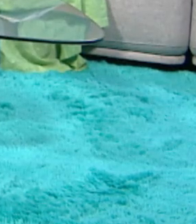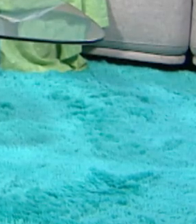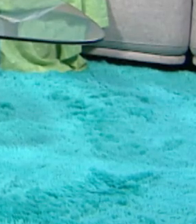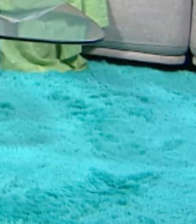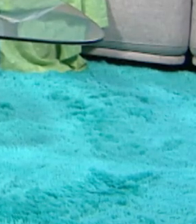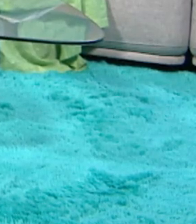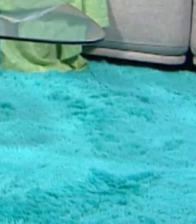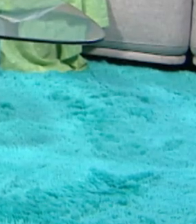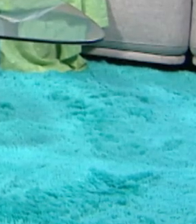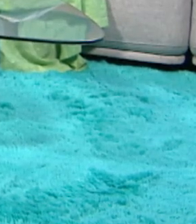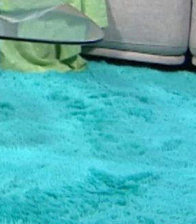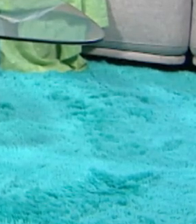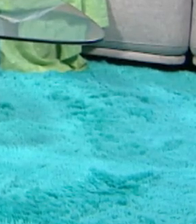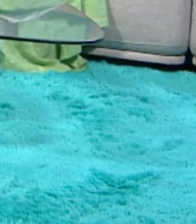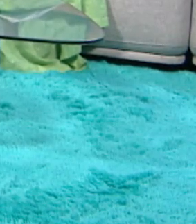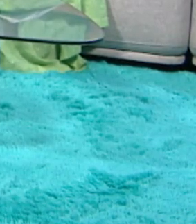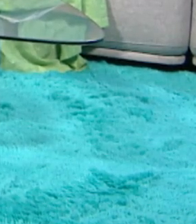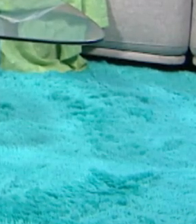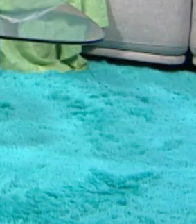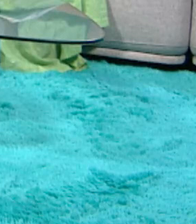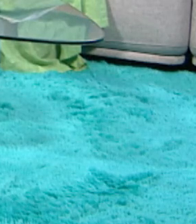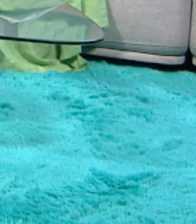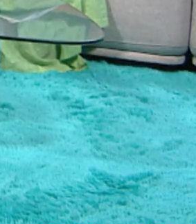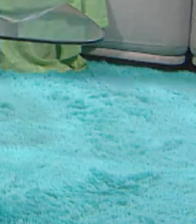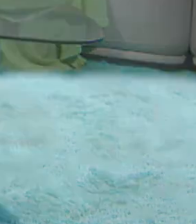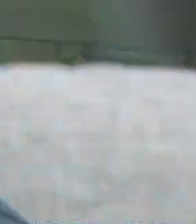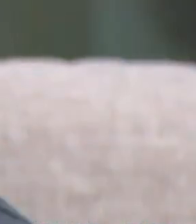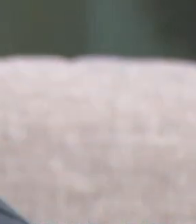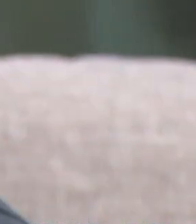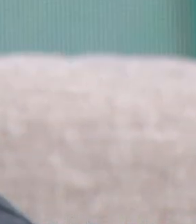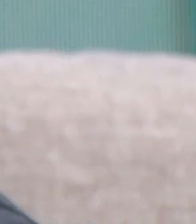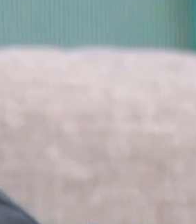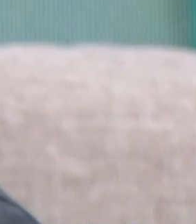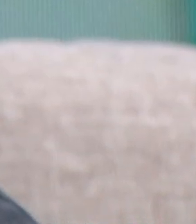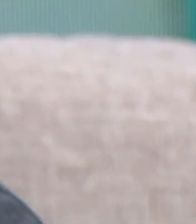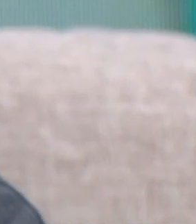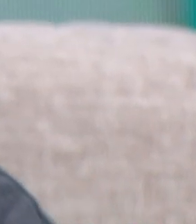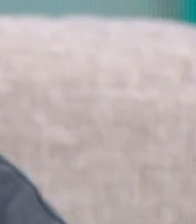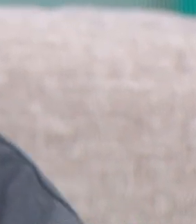arroparte en tu derecho a caer y levantarte?